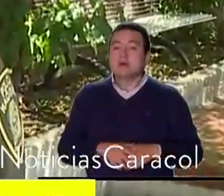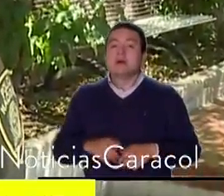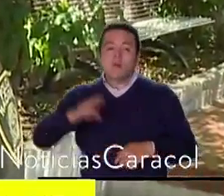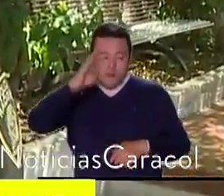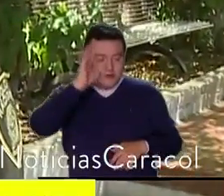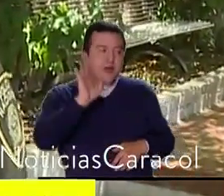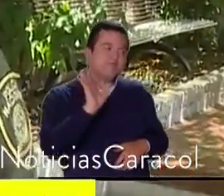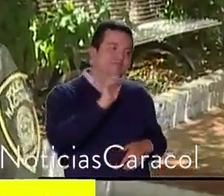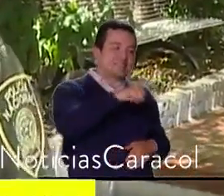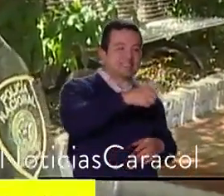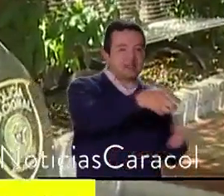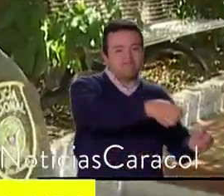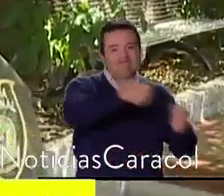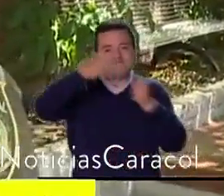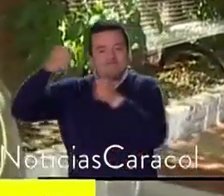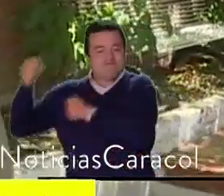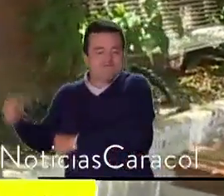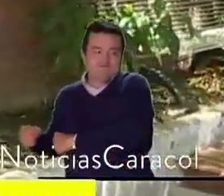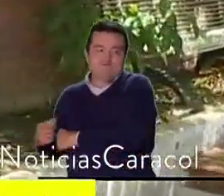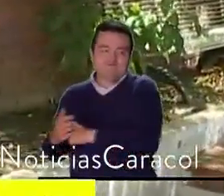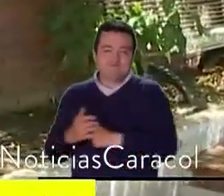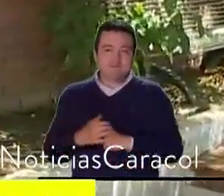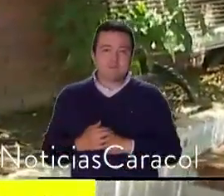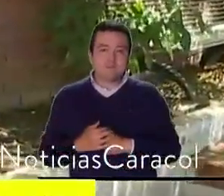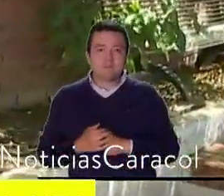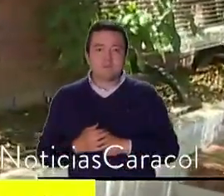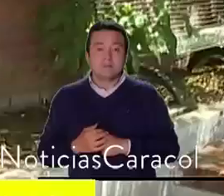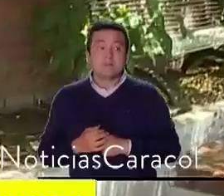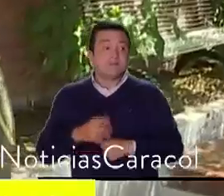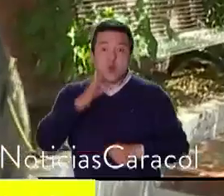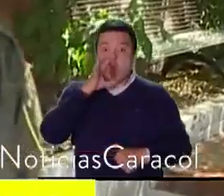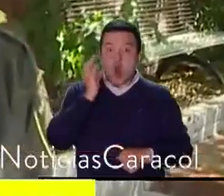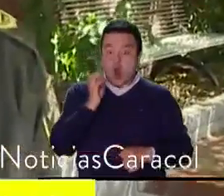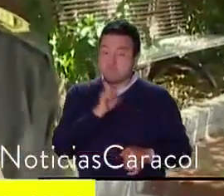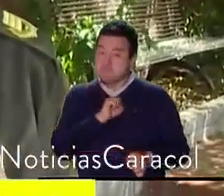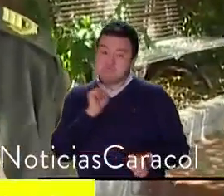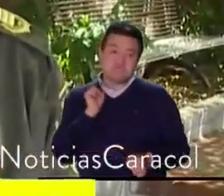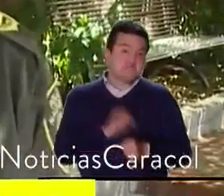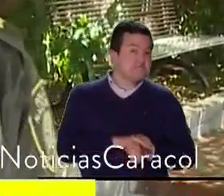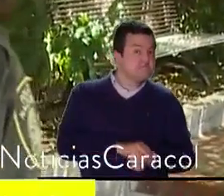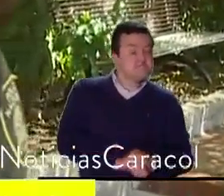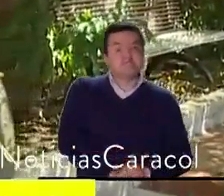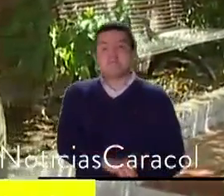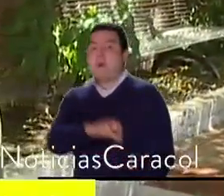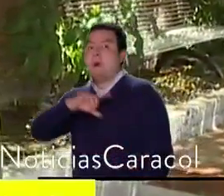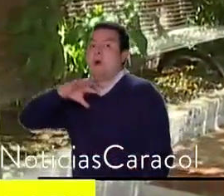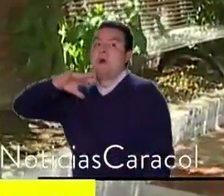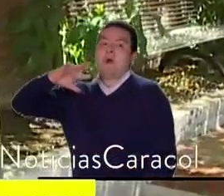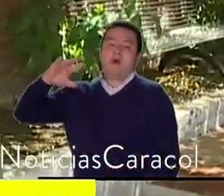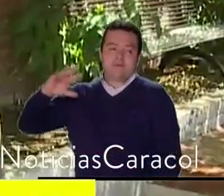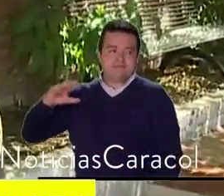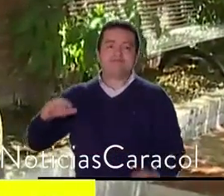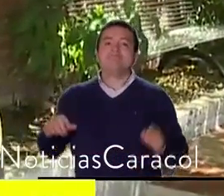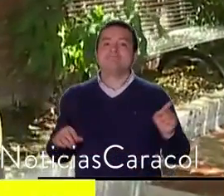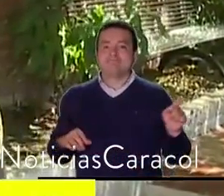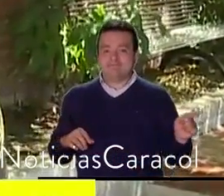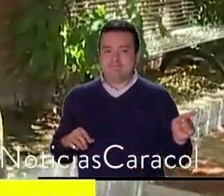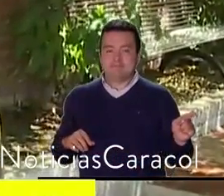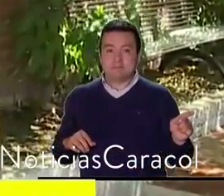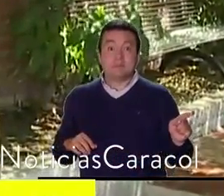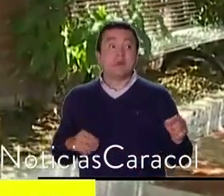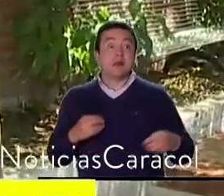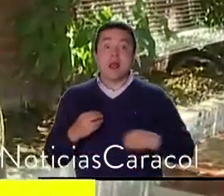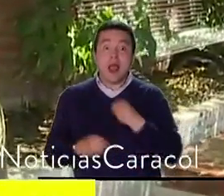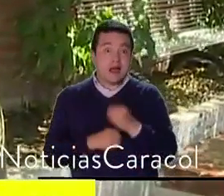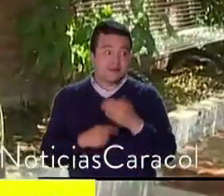del vehículo. Ante el mal manejo de las emociones del señor conductor, él realiza golpes